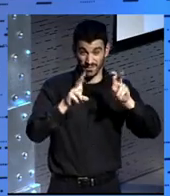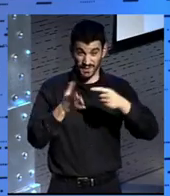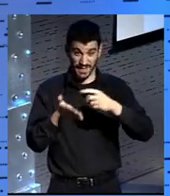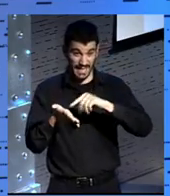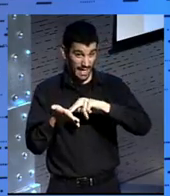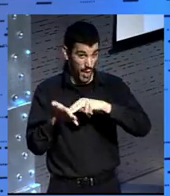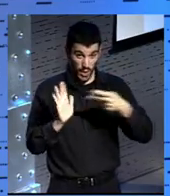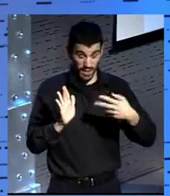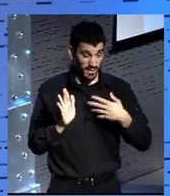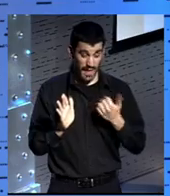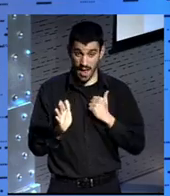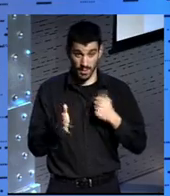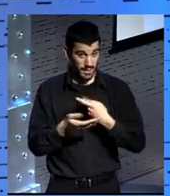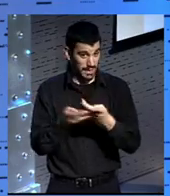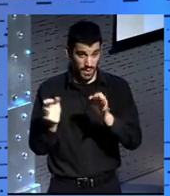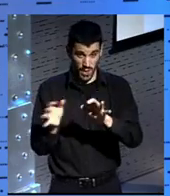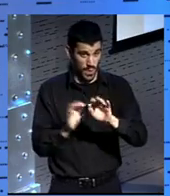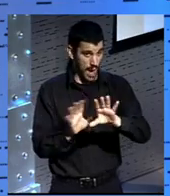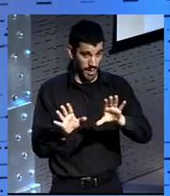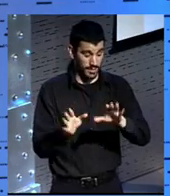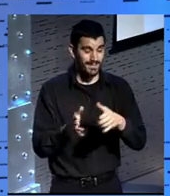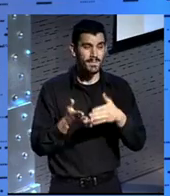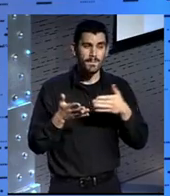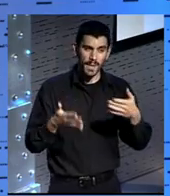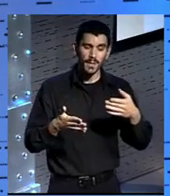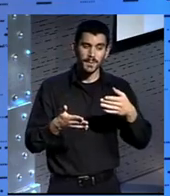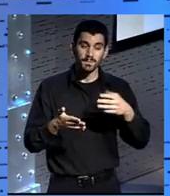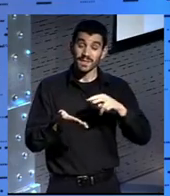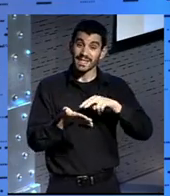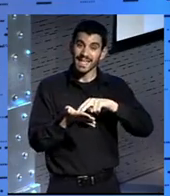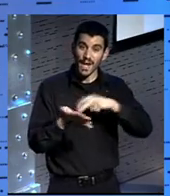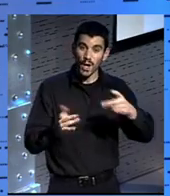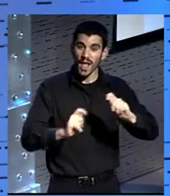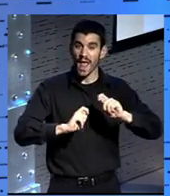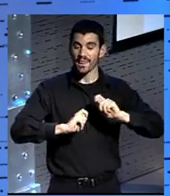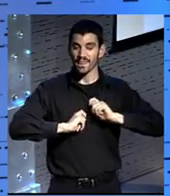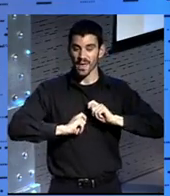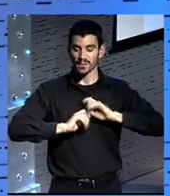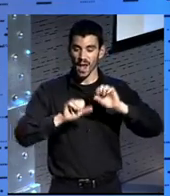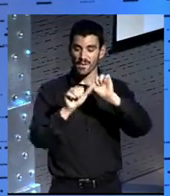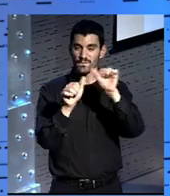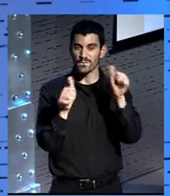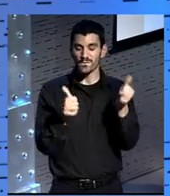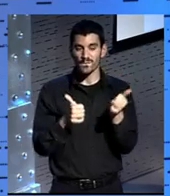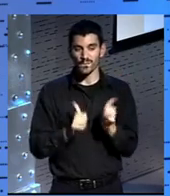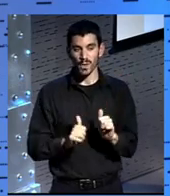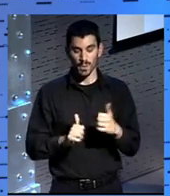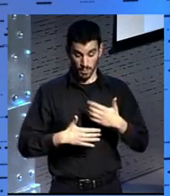que lo quieran usar. Lo que nos permite es trasladar de una manera más efectiva nuestra propia